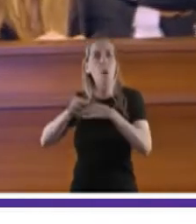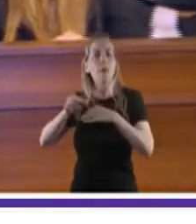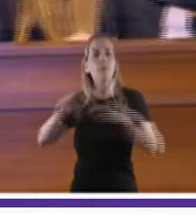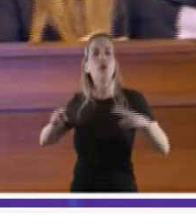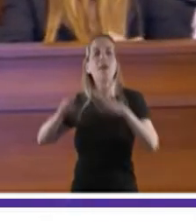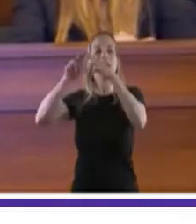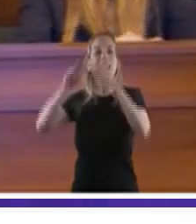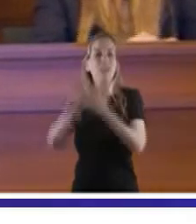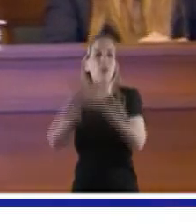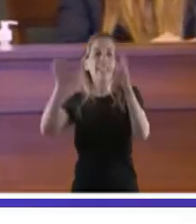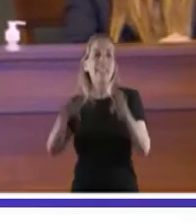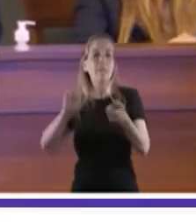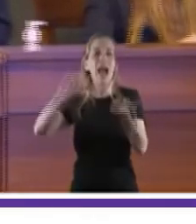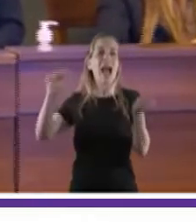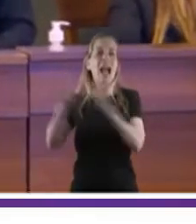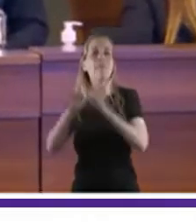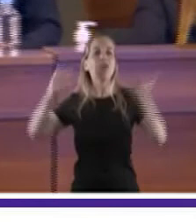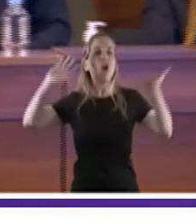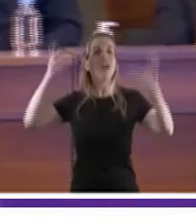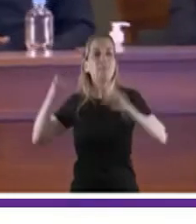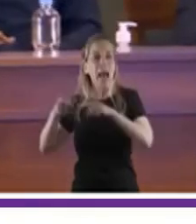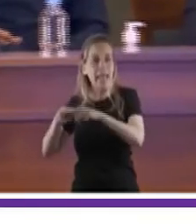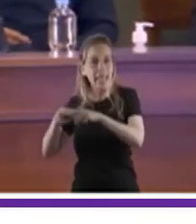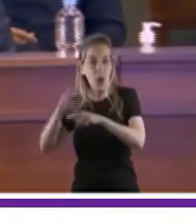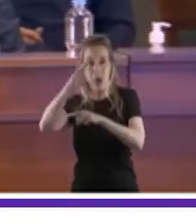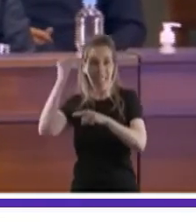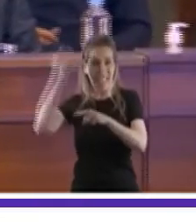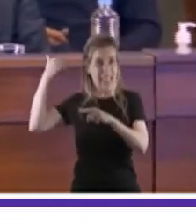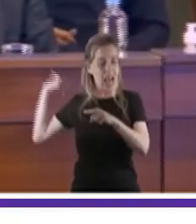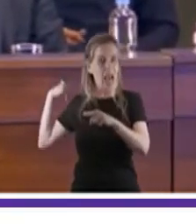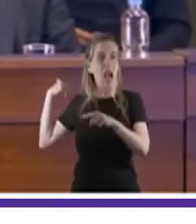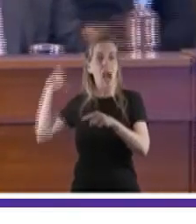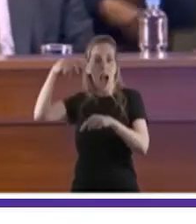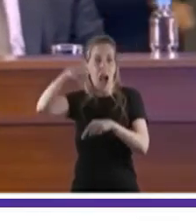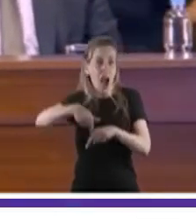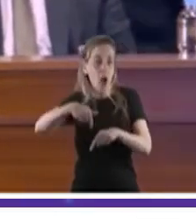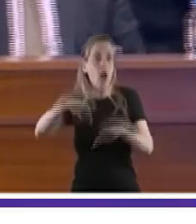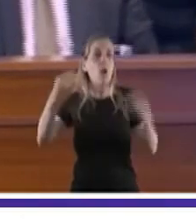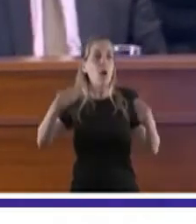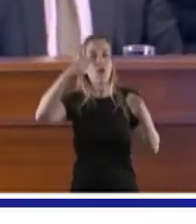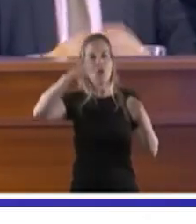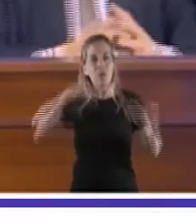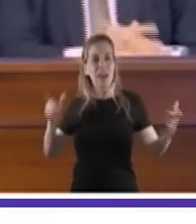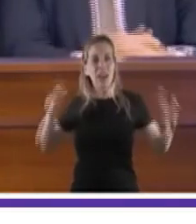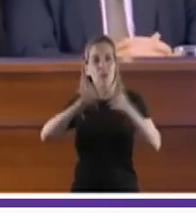Quizás este impulso dado en las últimas horas en San Juan renueve el compromiso con la energía